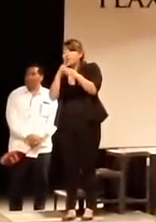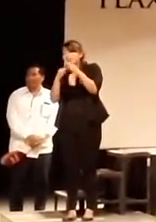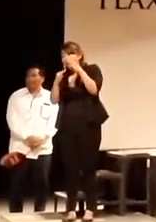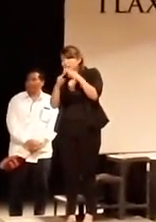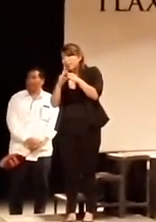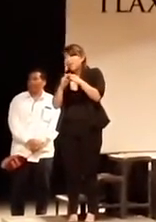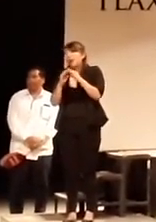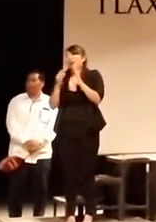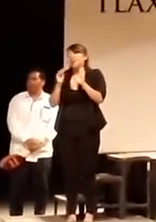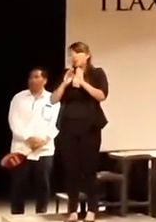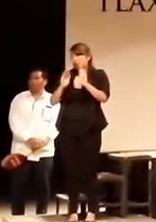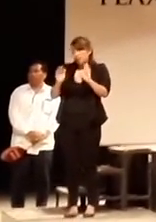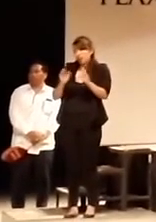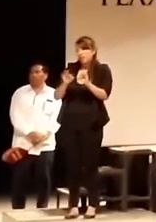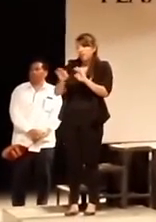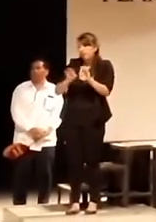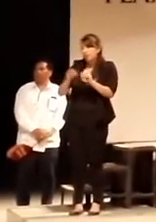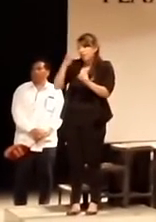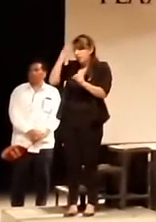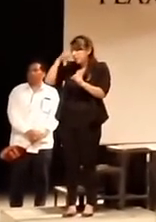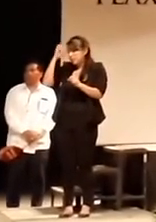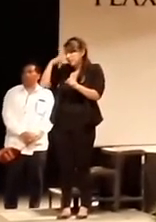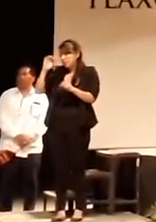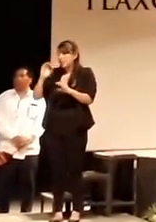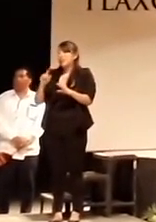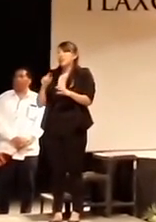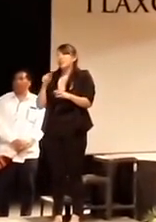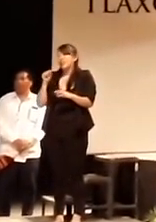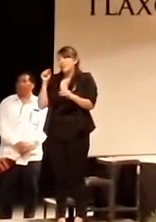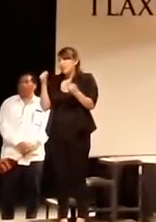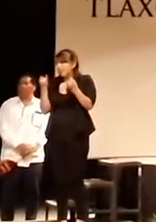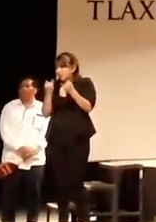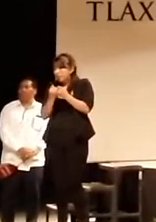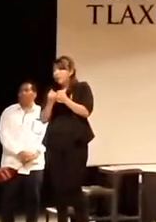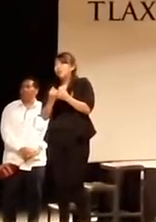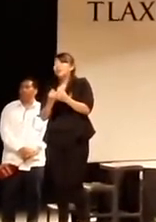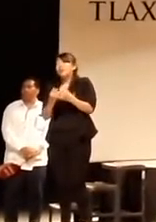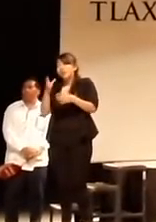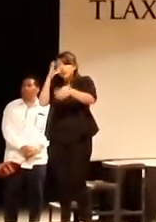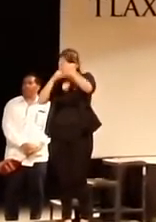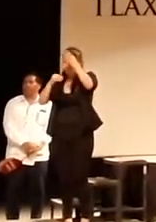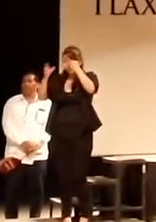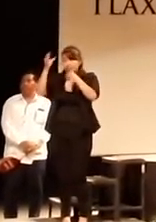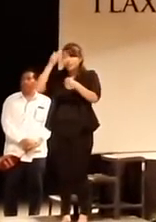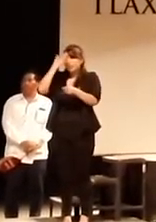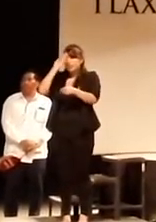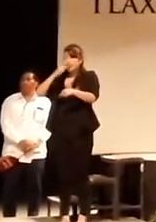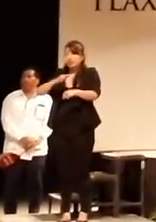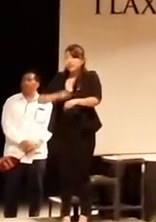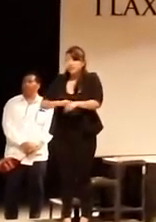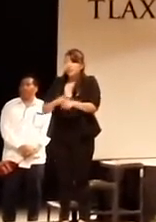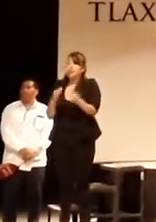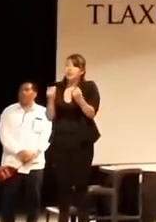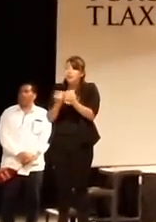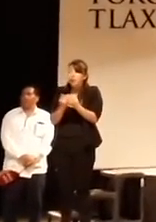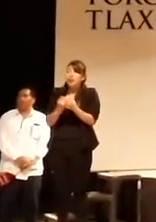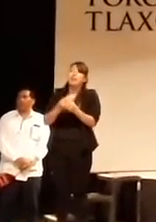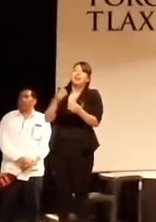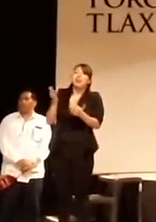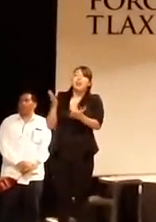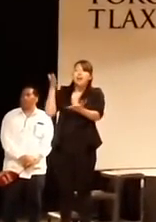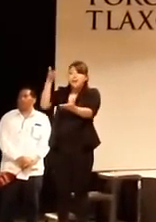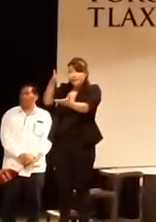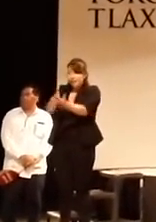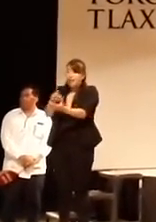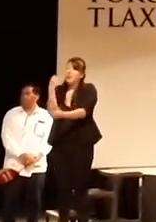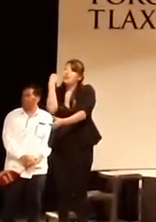docente, aprendamos a escuchar los mensajes de estos foros y de otros muchos espacios en que los docentes y especialistas